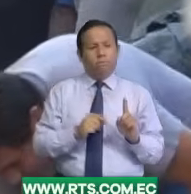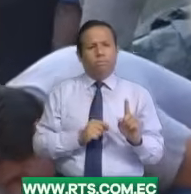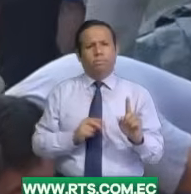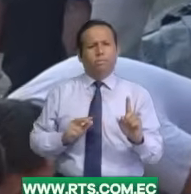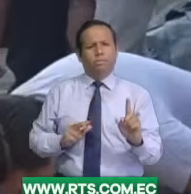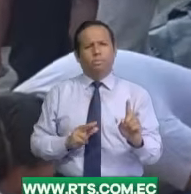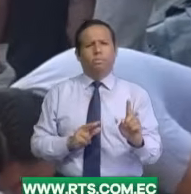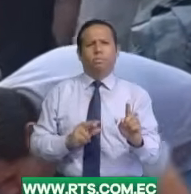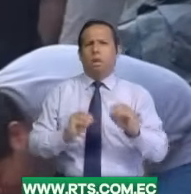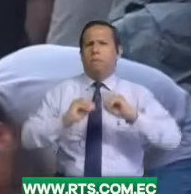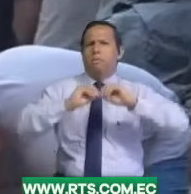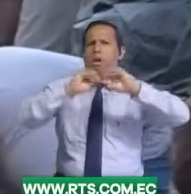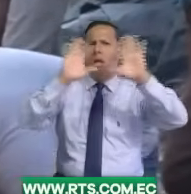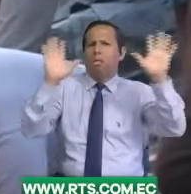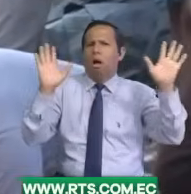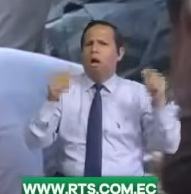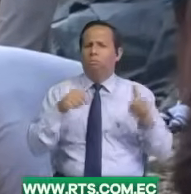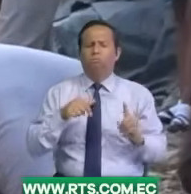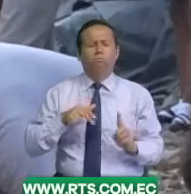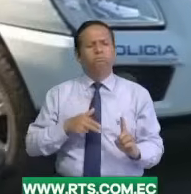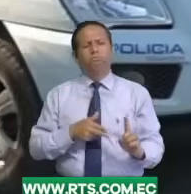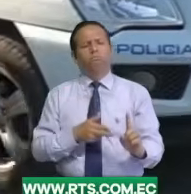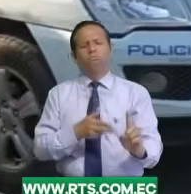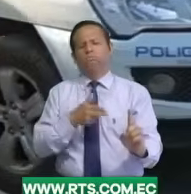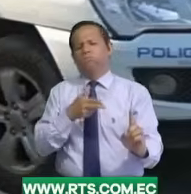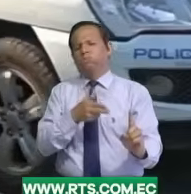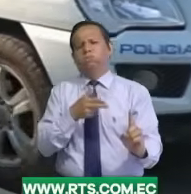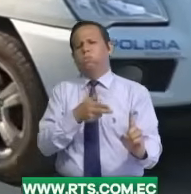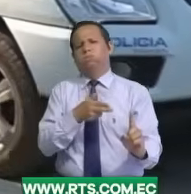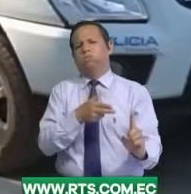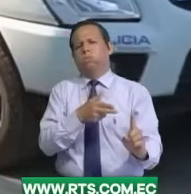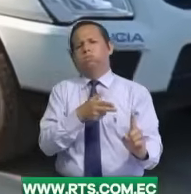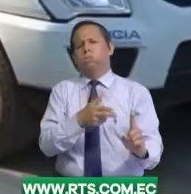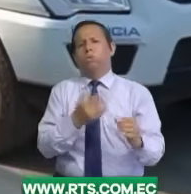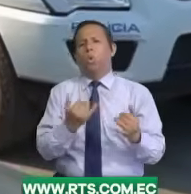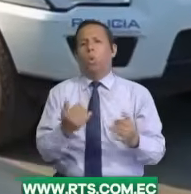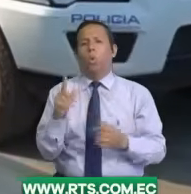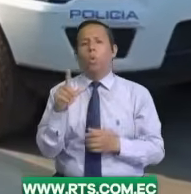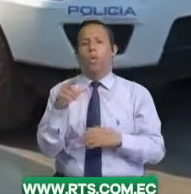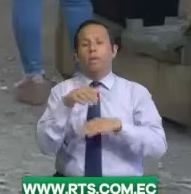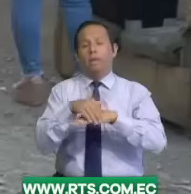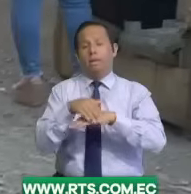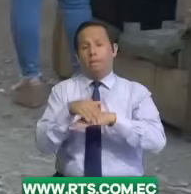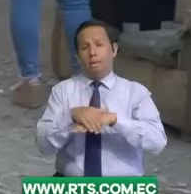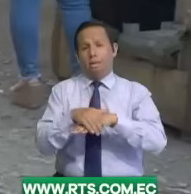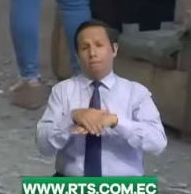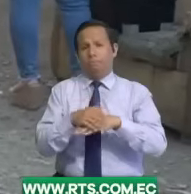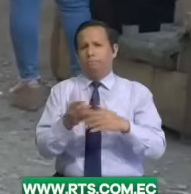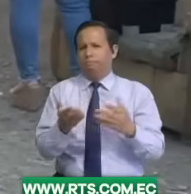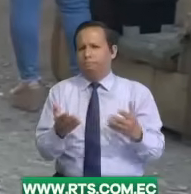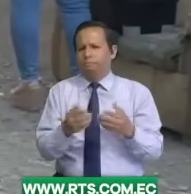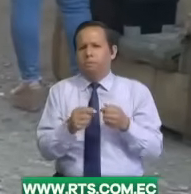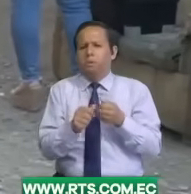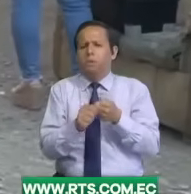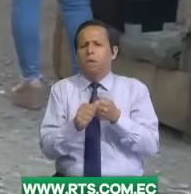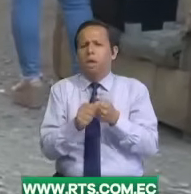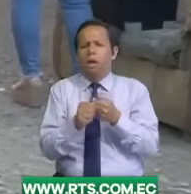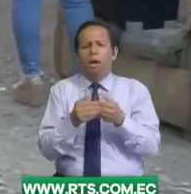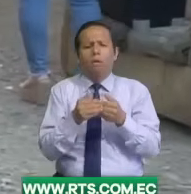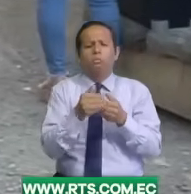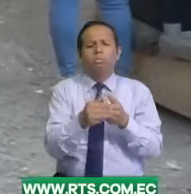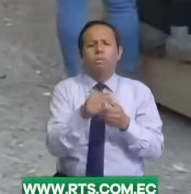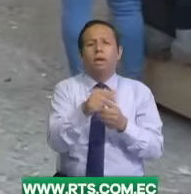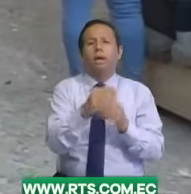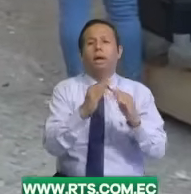del día le propinaron varios disparos durante la tarde de este lunes. Ocurrió a pocos metros de su